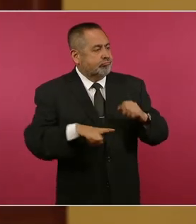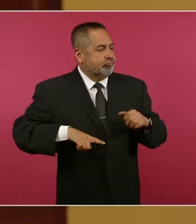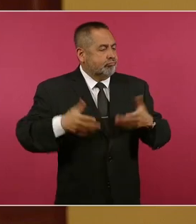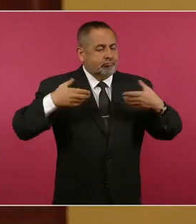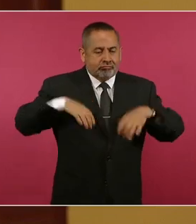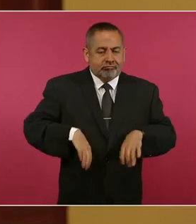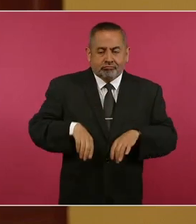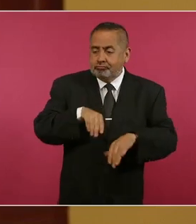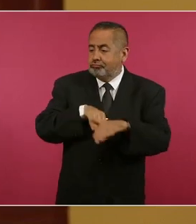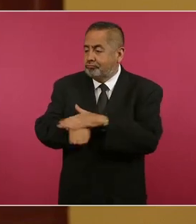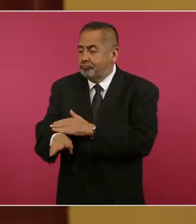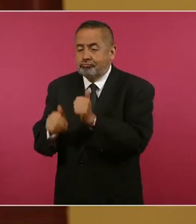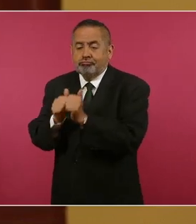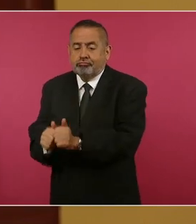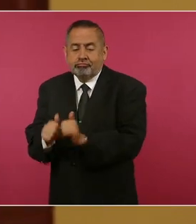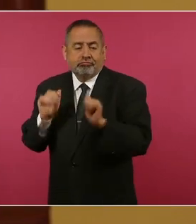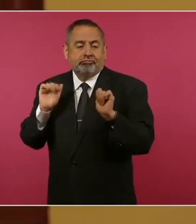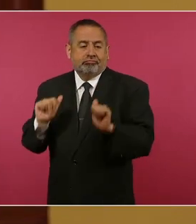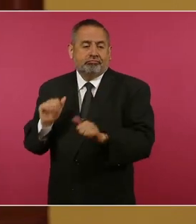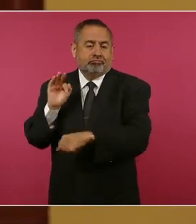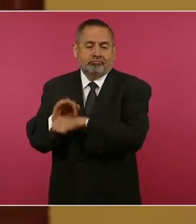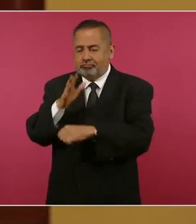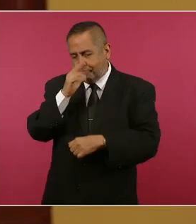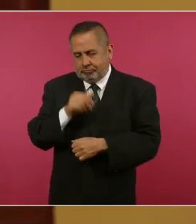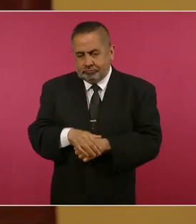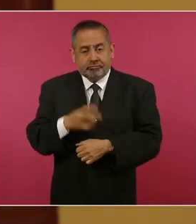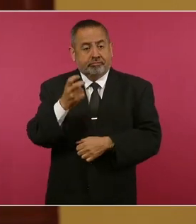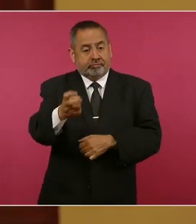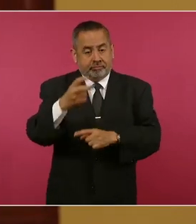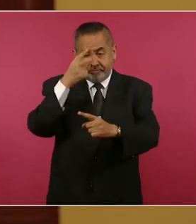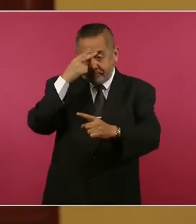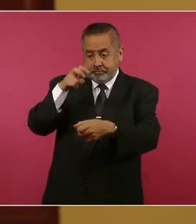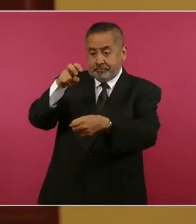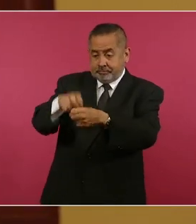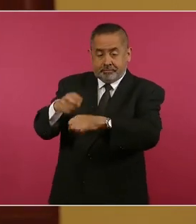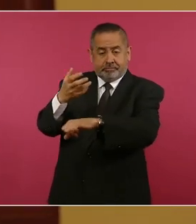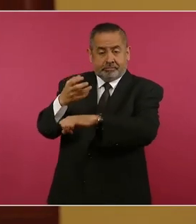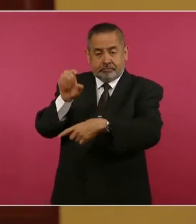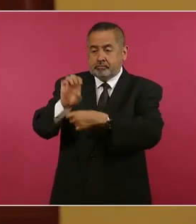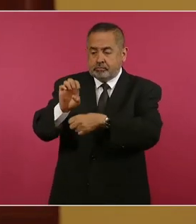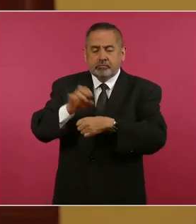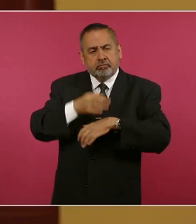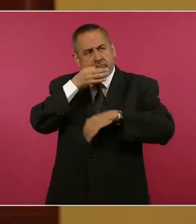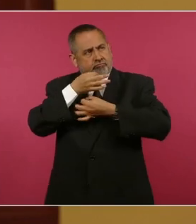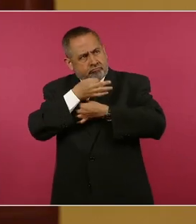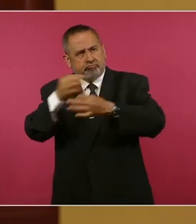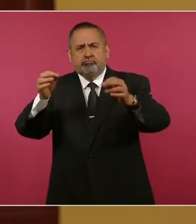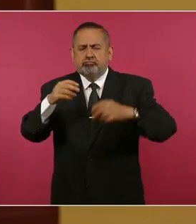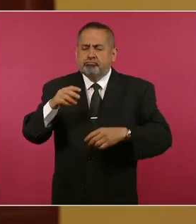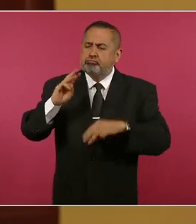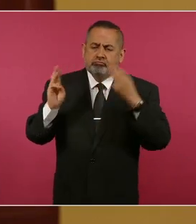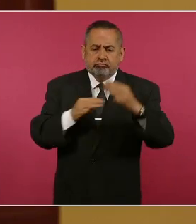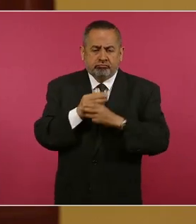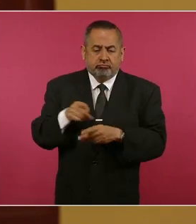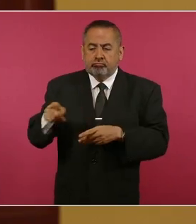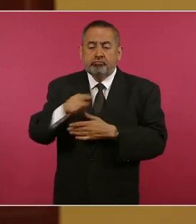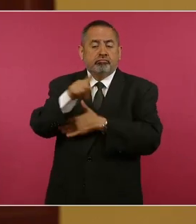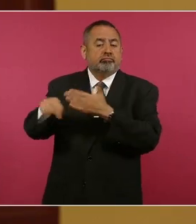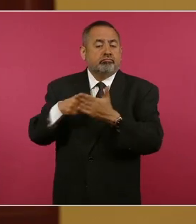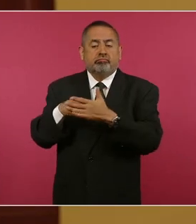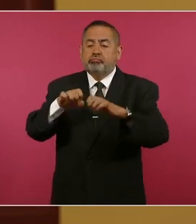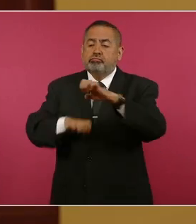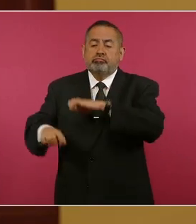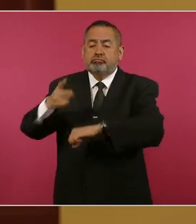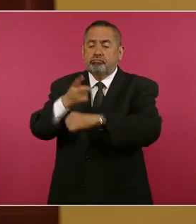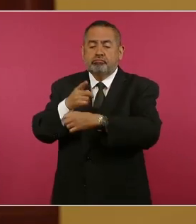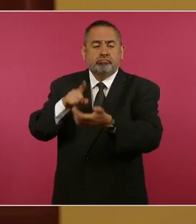comerciales, afirmó Austin. Lo ocurrido en la Embajada de México en Ecuador es un aviso para el mundo que un recinto diplomático no